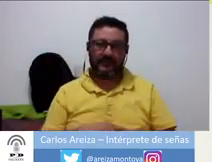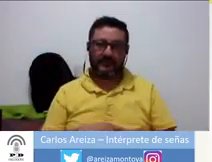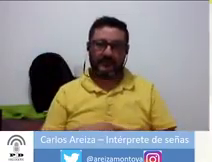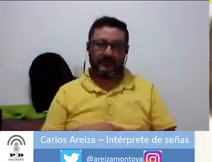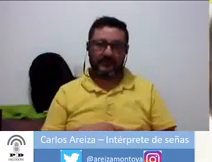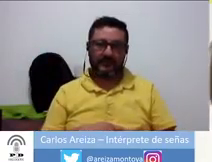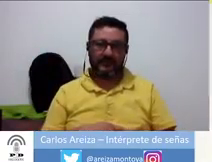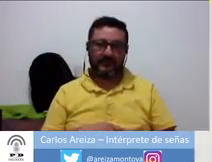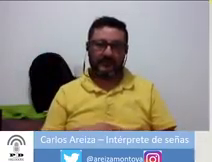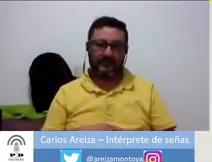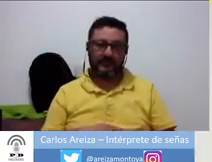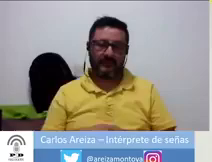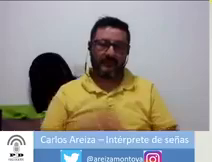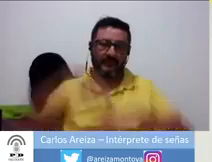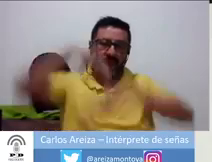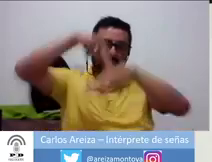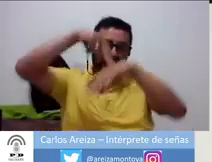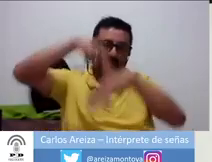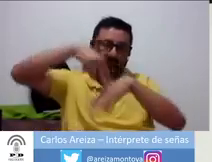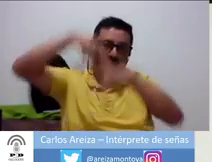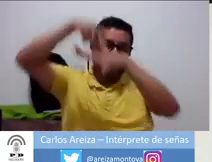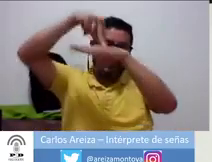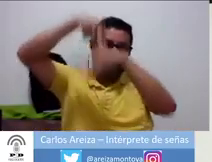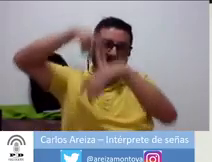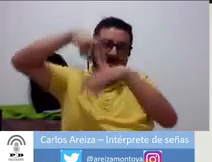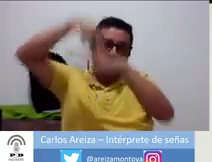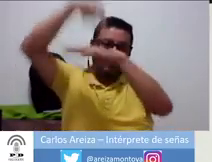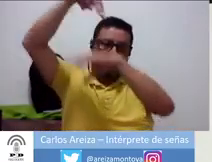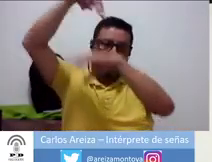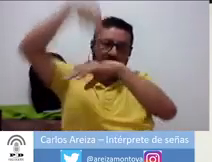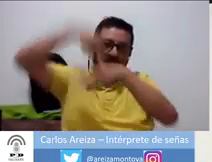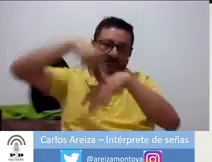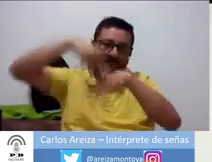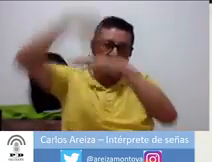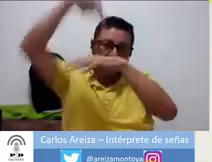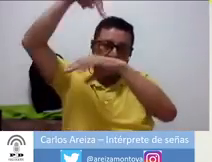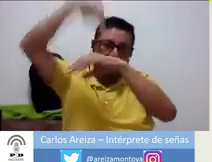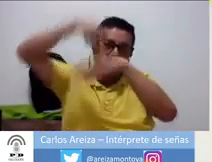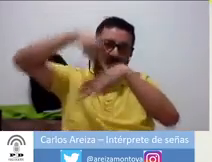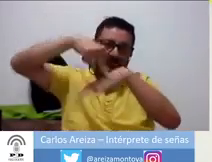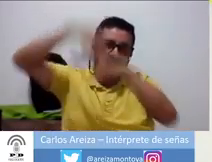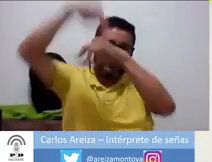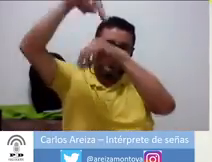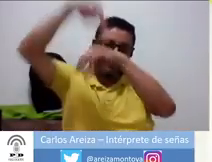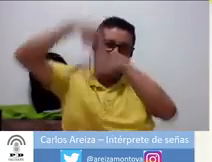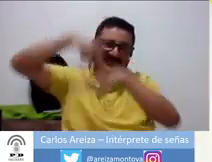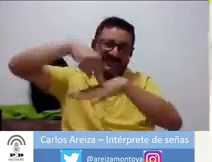lonas con resortes. Que yo se les tocó brinquitos. Los trampolín, los brinquitos que llaman. Sí.